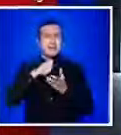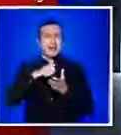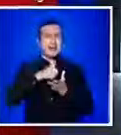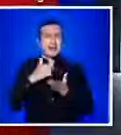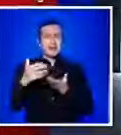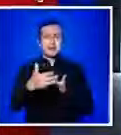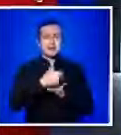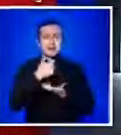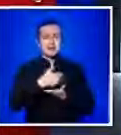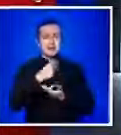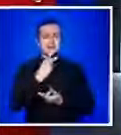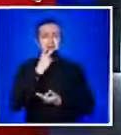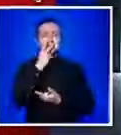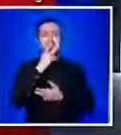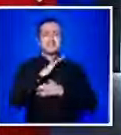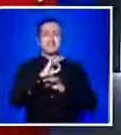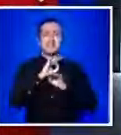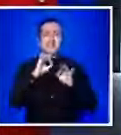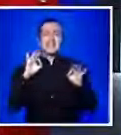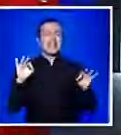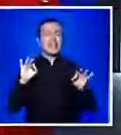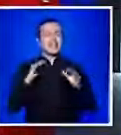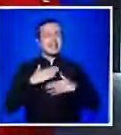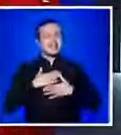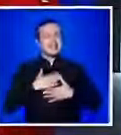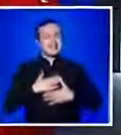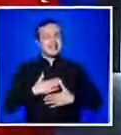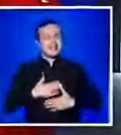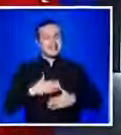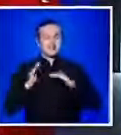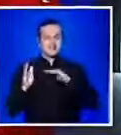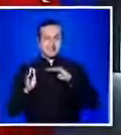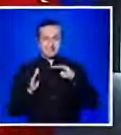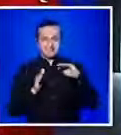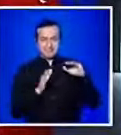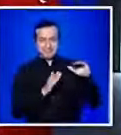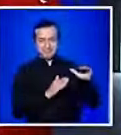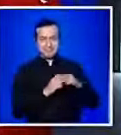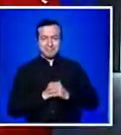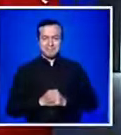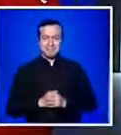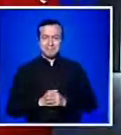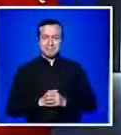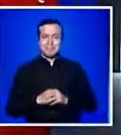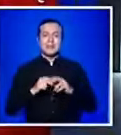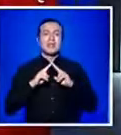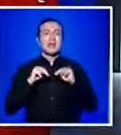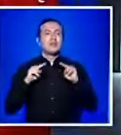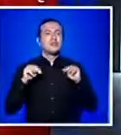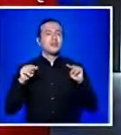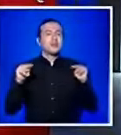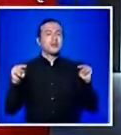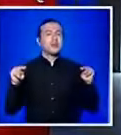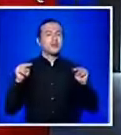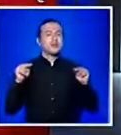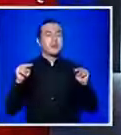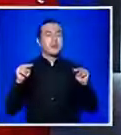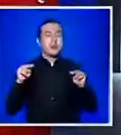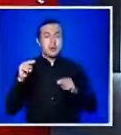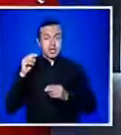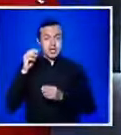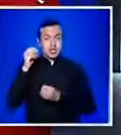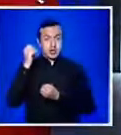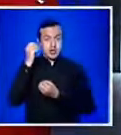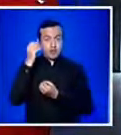todo respirar aire puro. Pero vamos a cambiar de tema, justamente hablando de naturaleza. El informe Planeta Vivo,